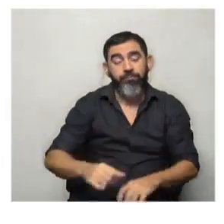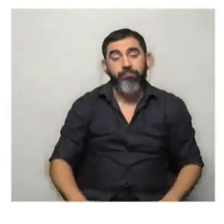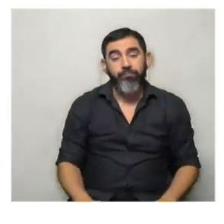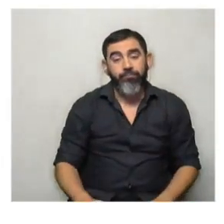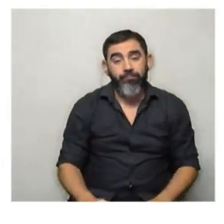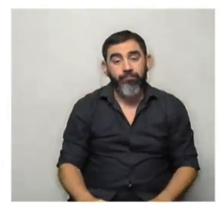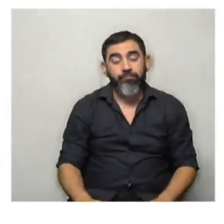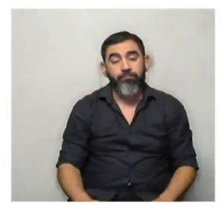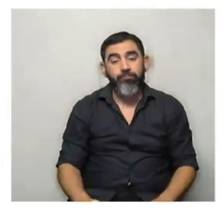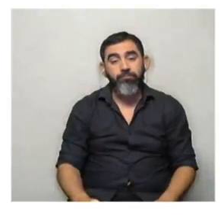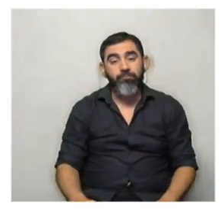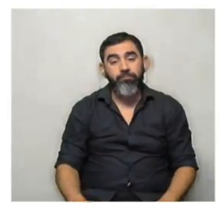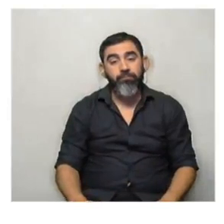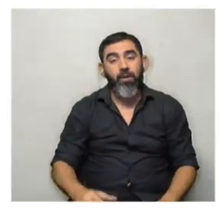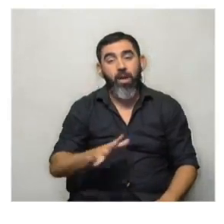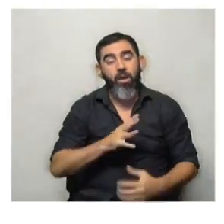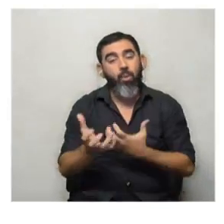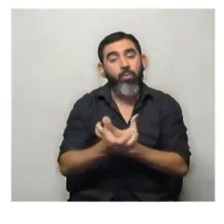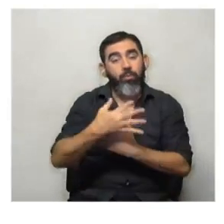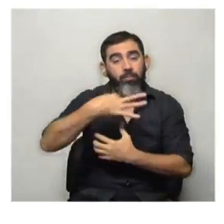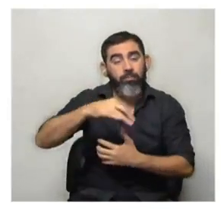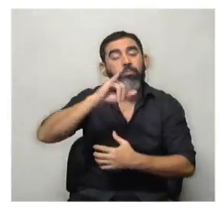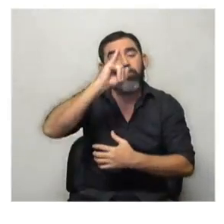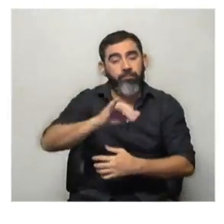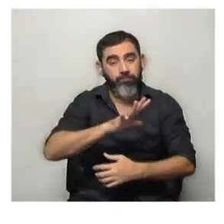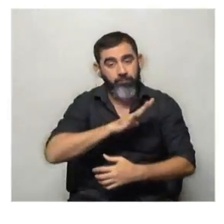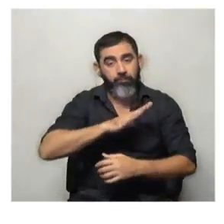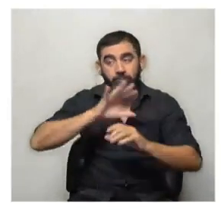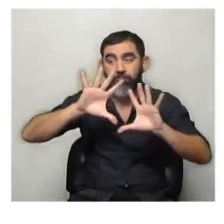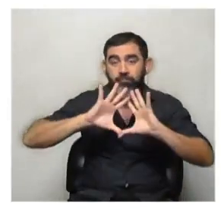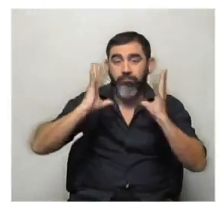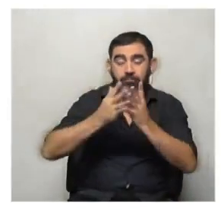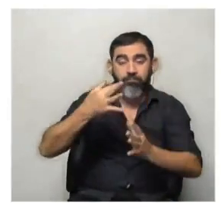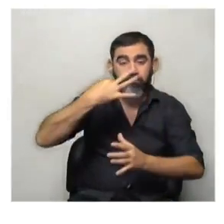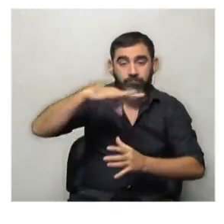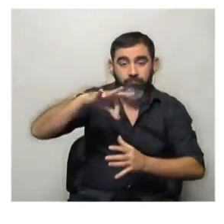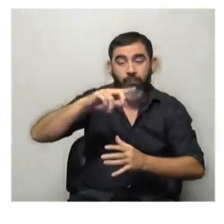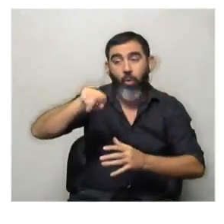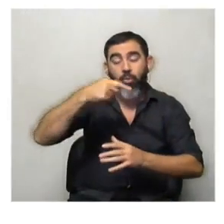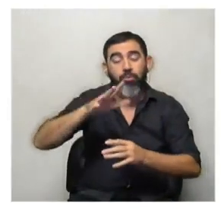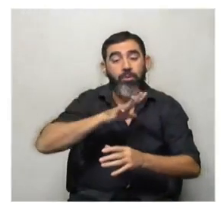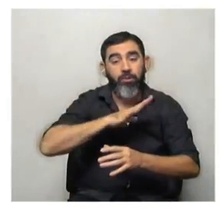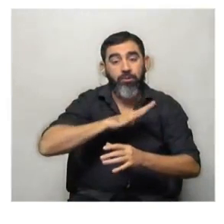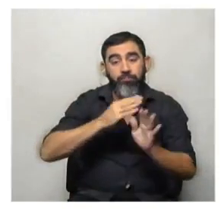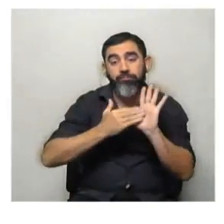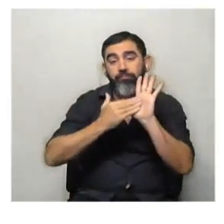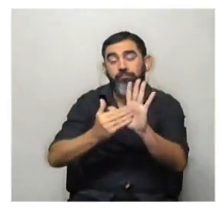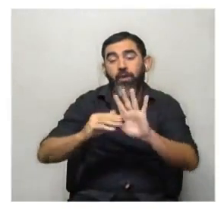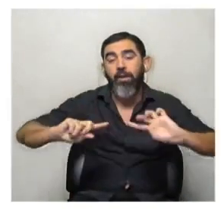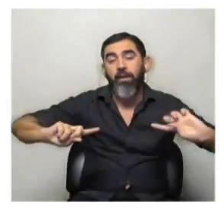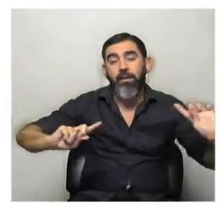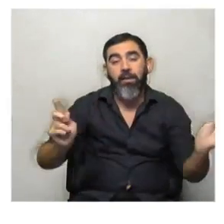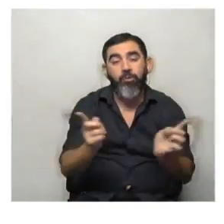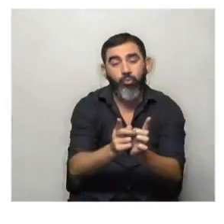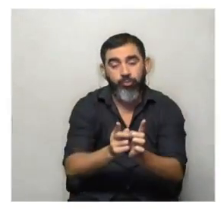como vos me preguntabas, ¿hay fósiles únicos? Sí, hay fósiles únicos en el mundo. Nosotros presentamos ahora un resumen para dar